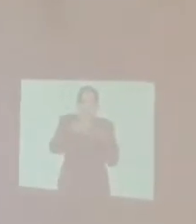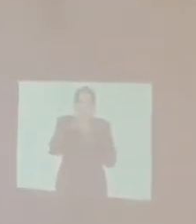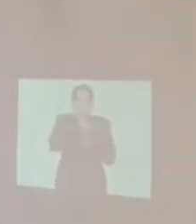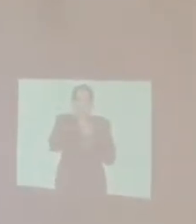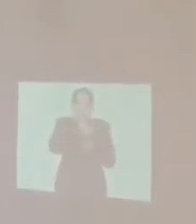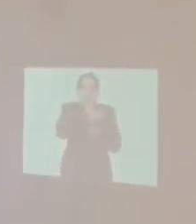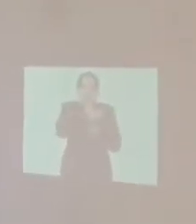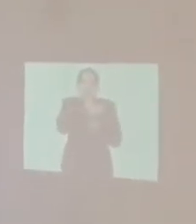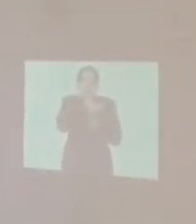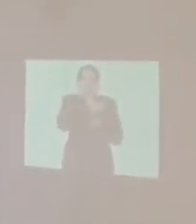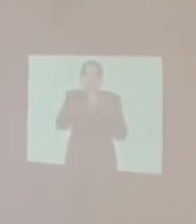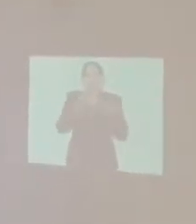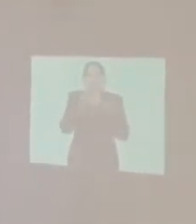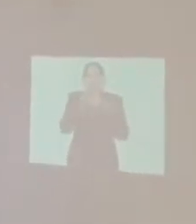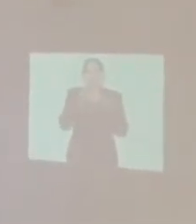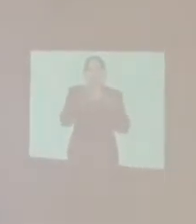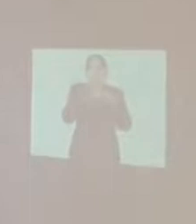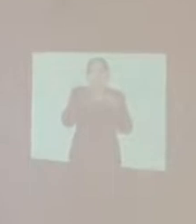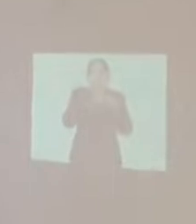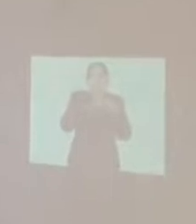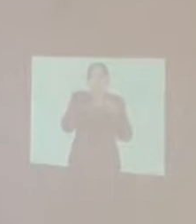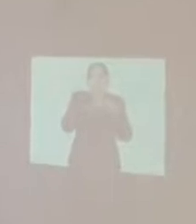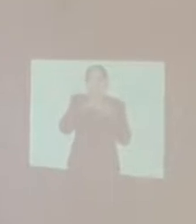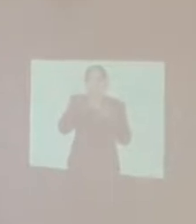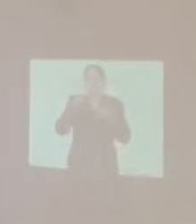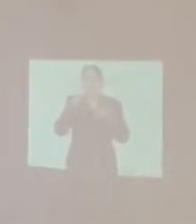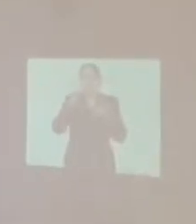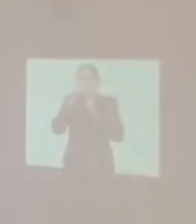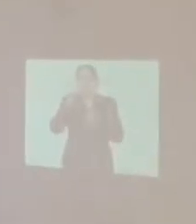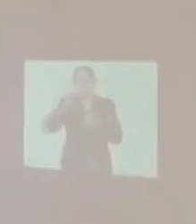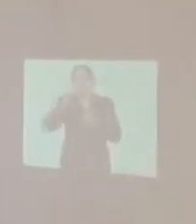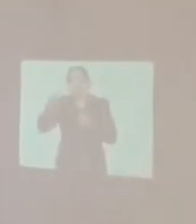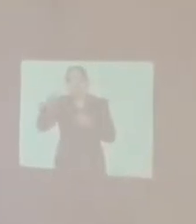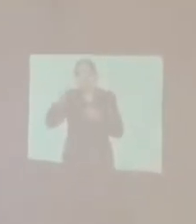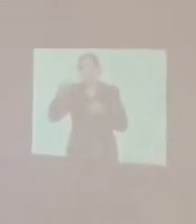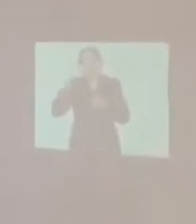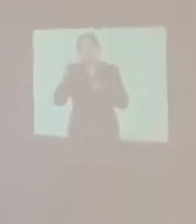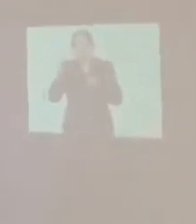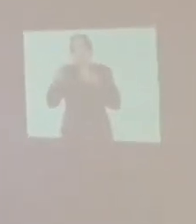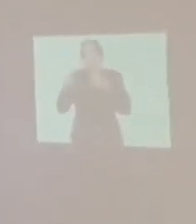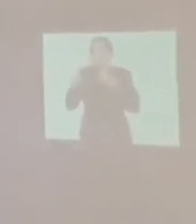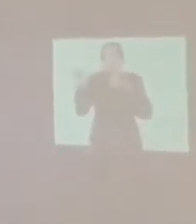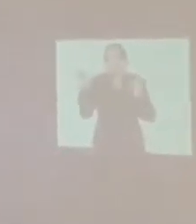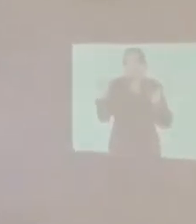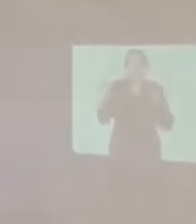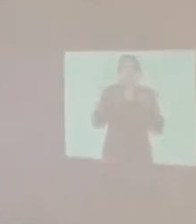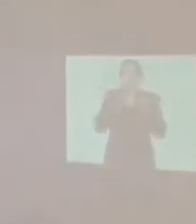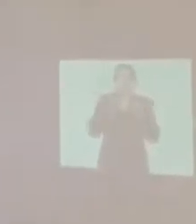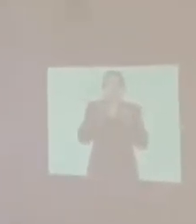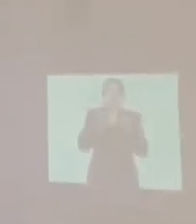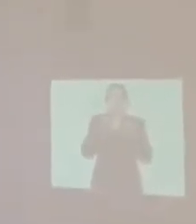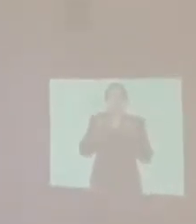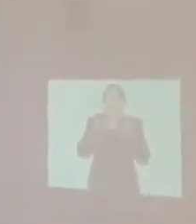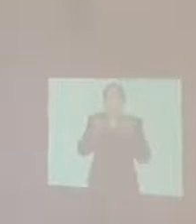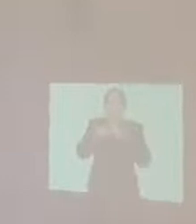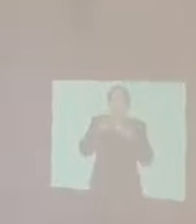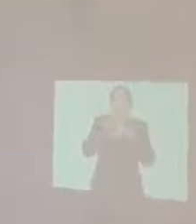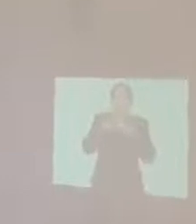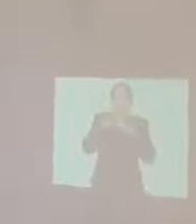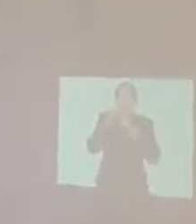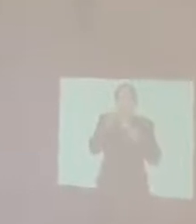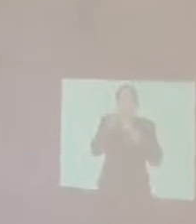de semana y días festivos. Increíblemente estaban cerrados. Construimos la clínica de medicina integrativa y